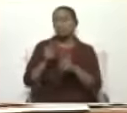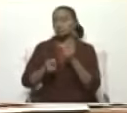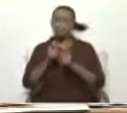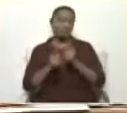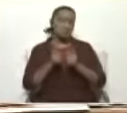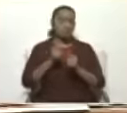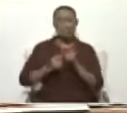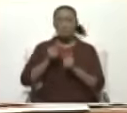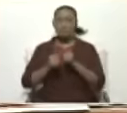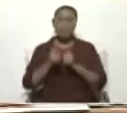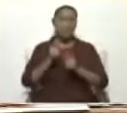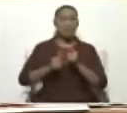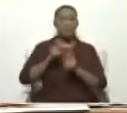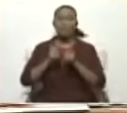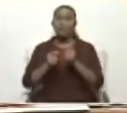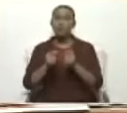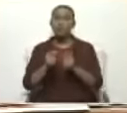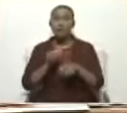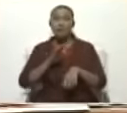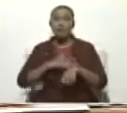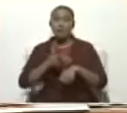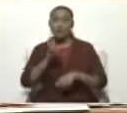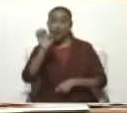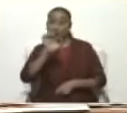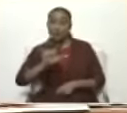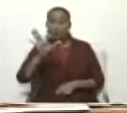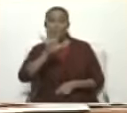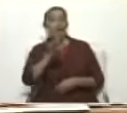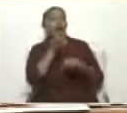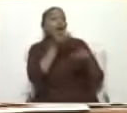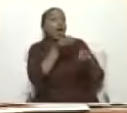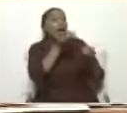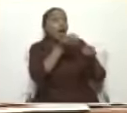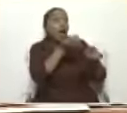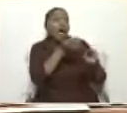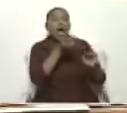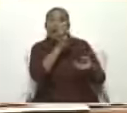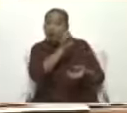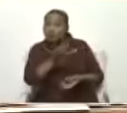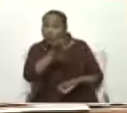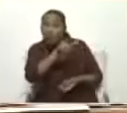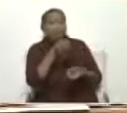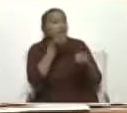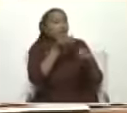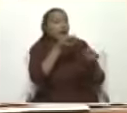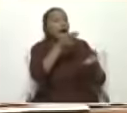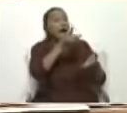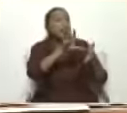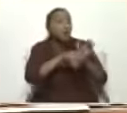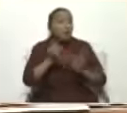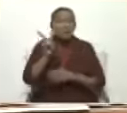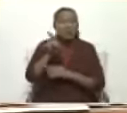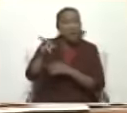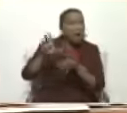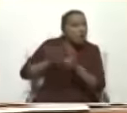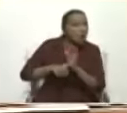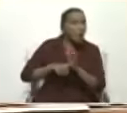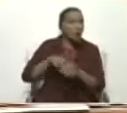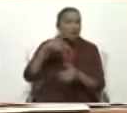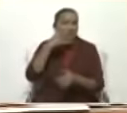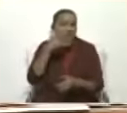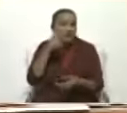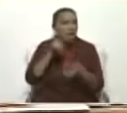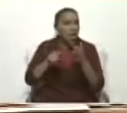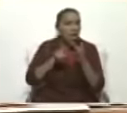Porque allá les echaron al cuento que se robaban los teléfonos. No, donde se los roban es allá. Usted anda en algunos países europeos